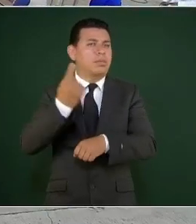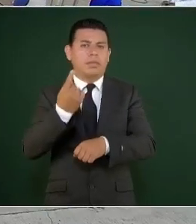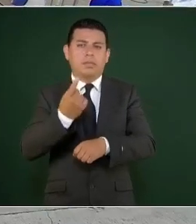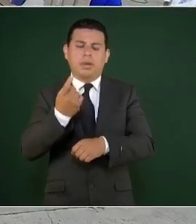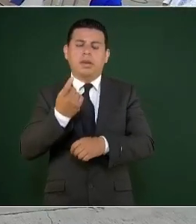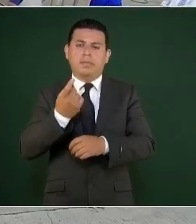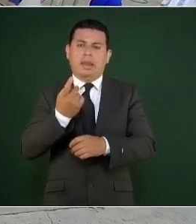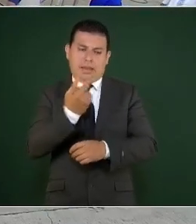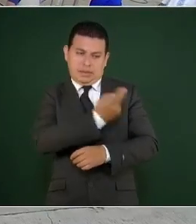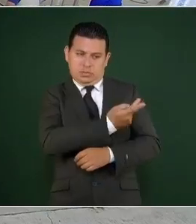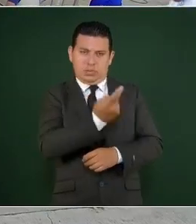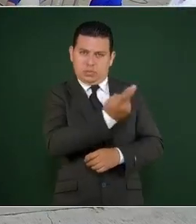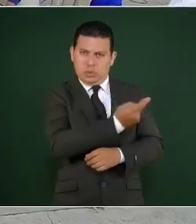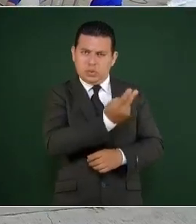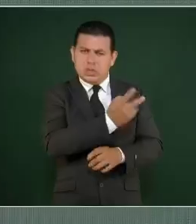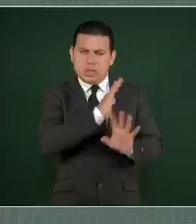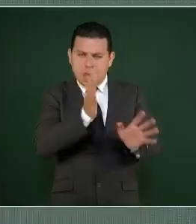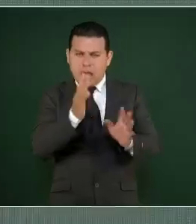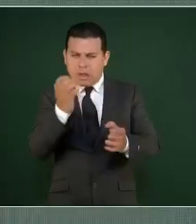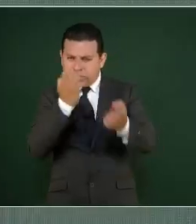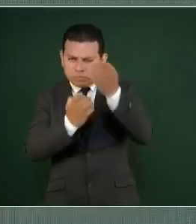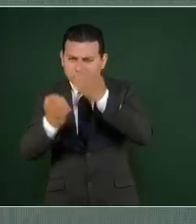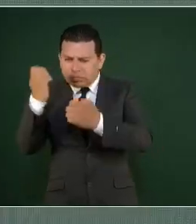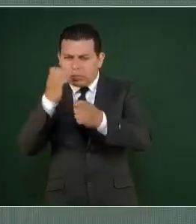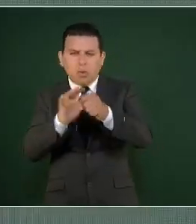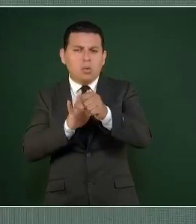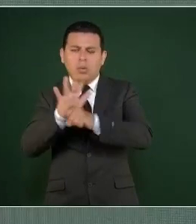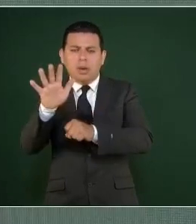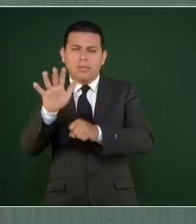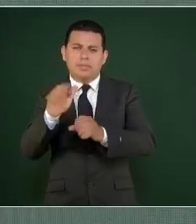Van a hacer una